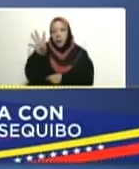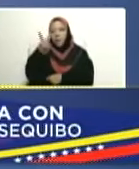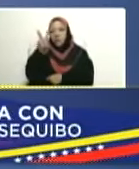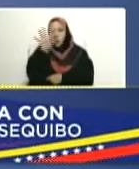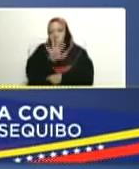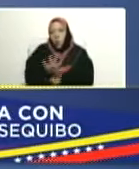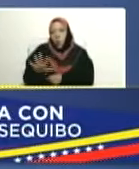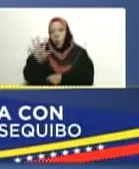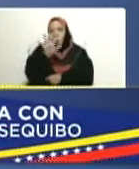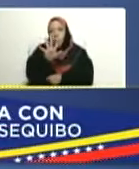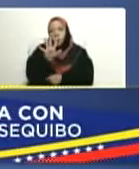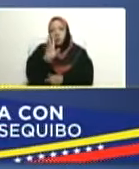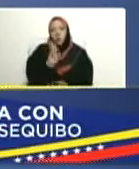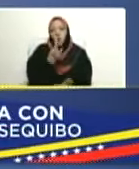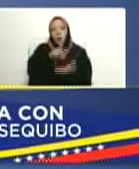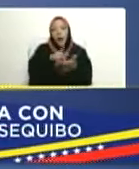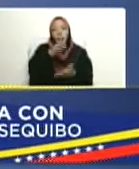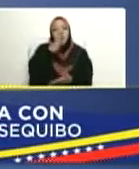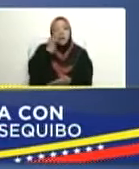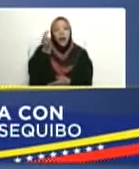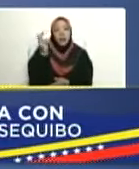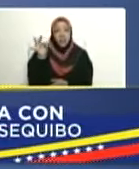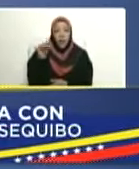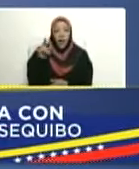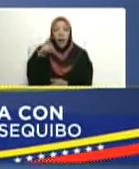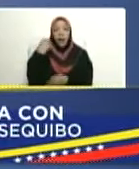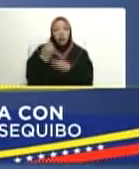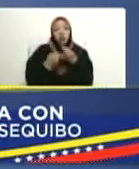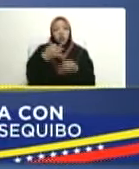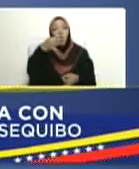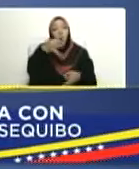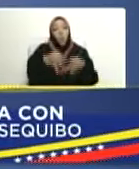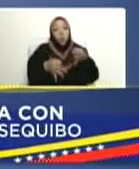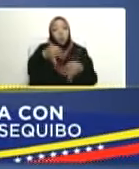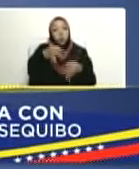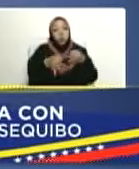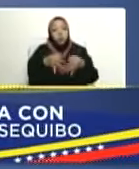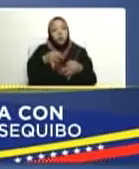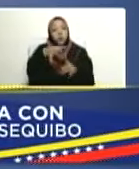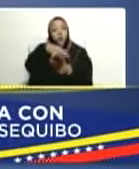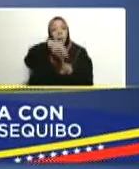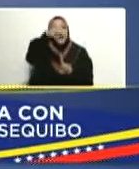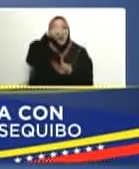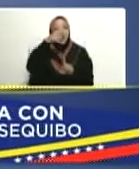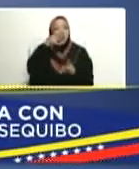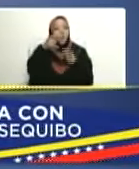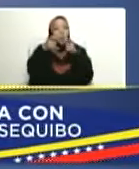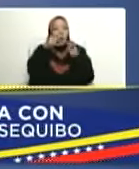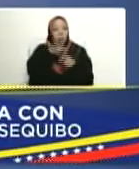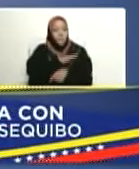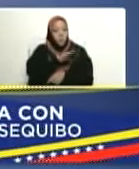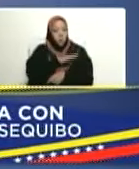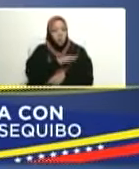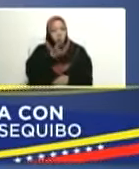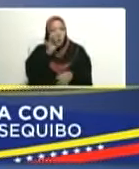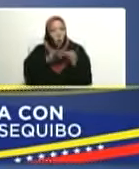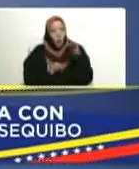laudo de París, el Tribunal de París. Montaron su propio tribunal con sus propios